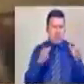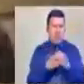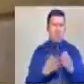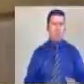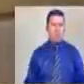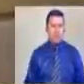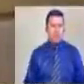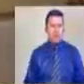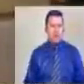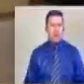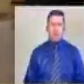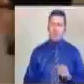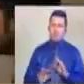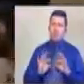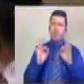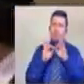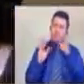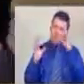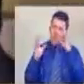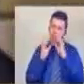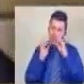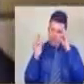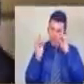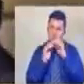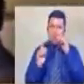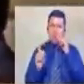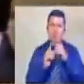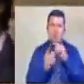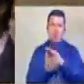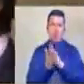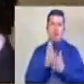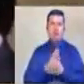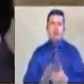este gran acuerdo, un gran acuerdo de la paz.